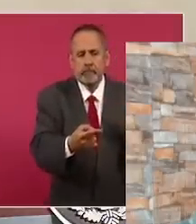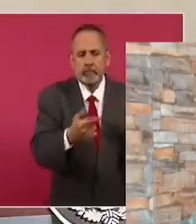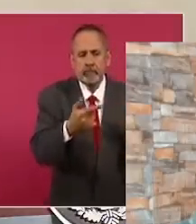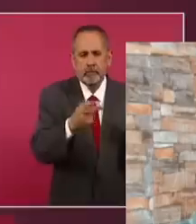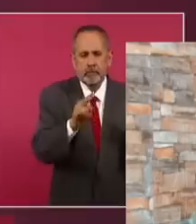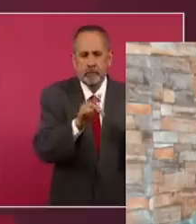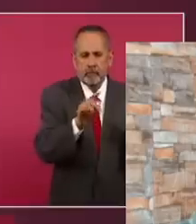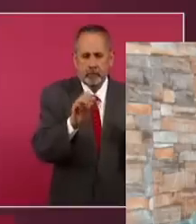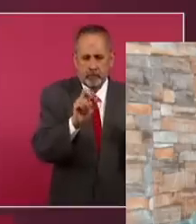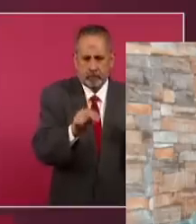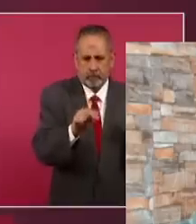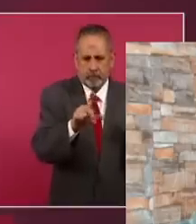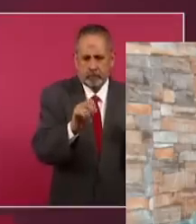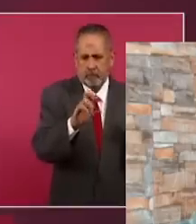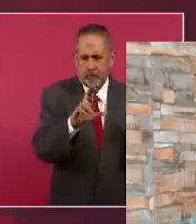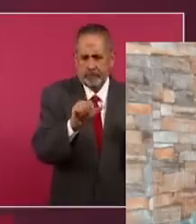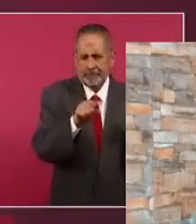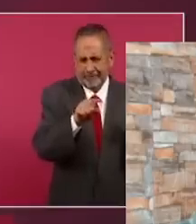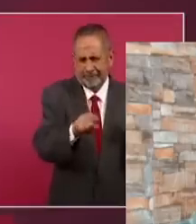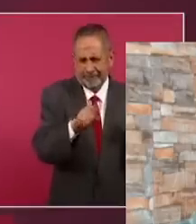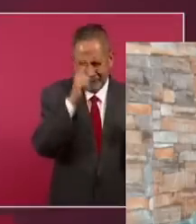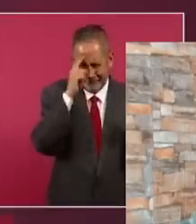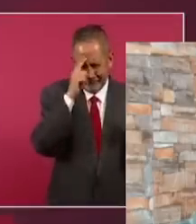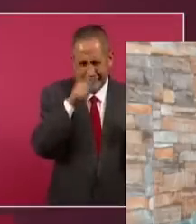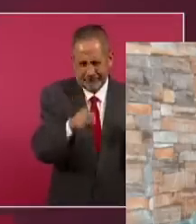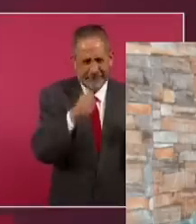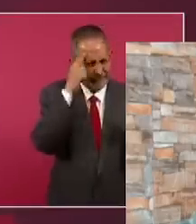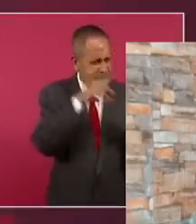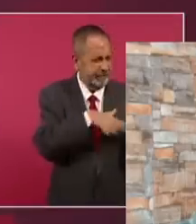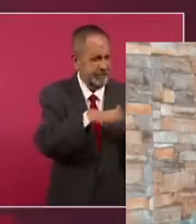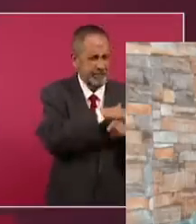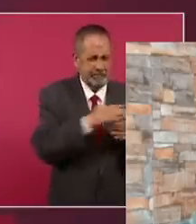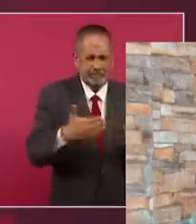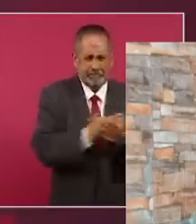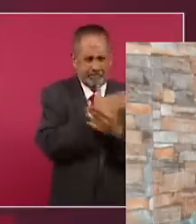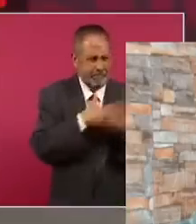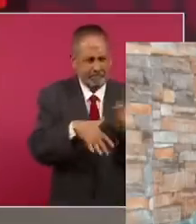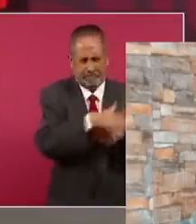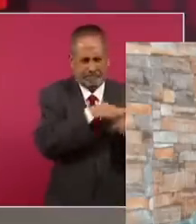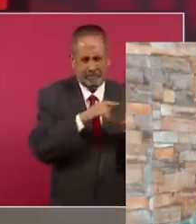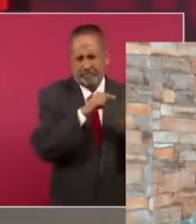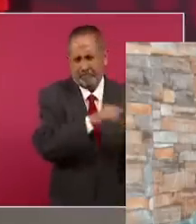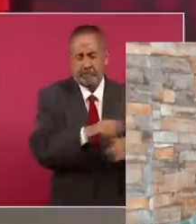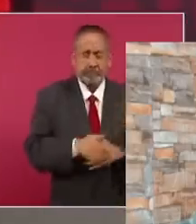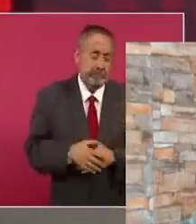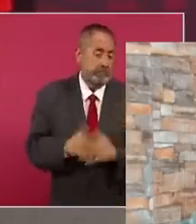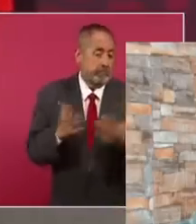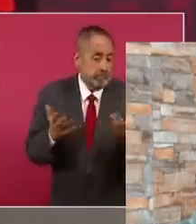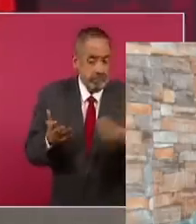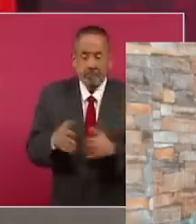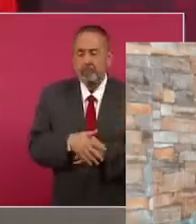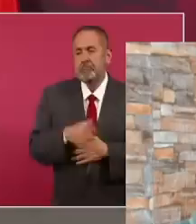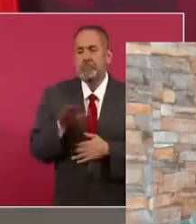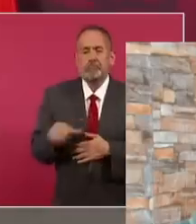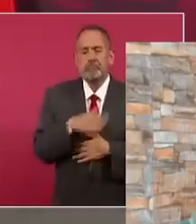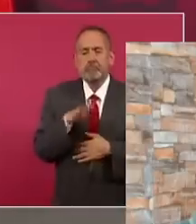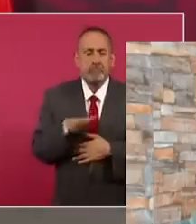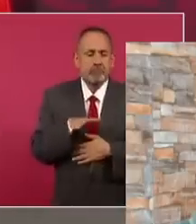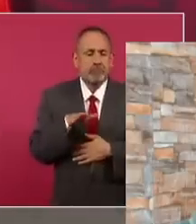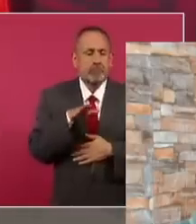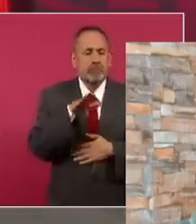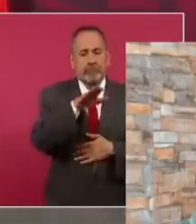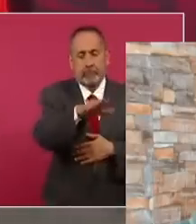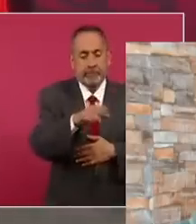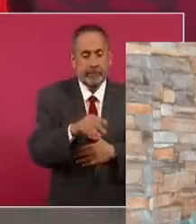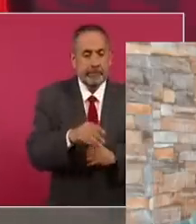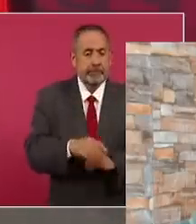y creo que de ahí son ellos, de esa zona son originarios. Entonces nos vamos, pues